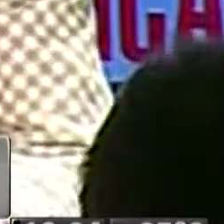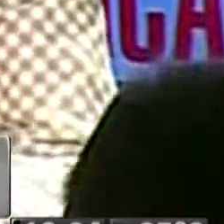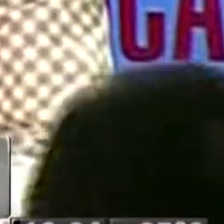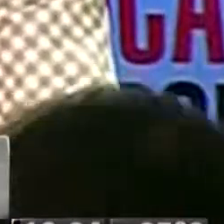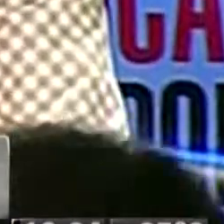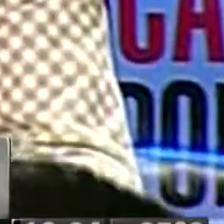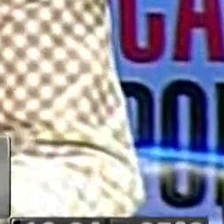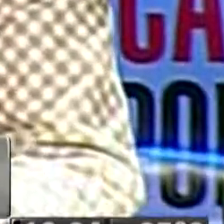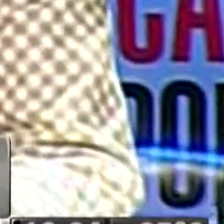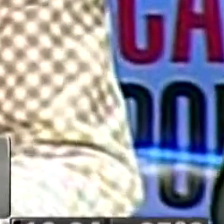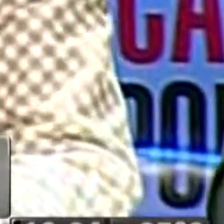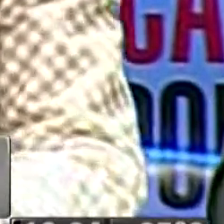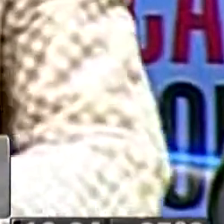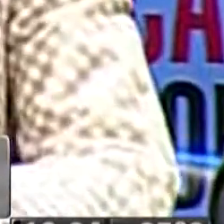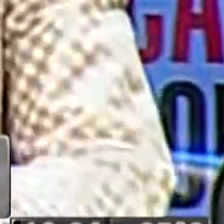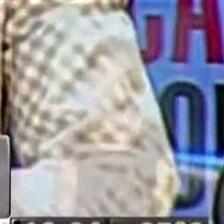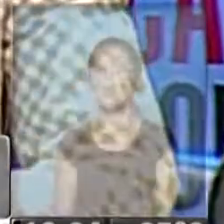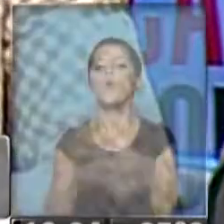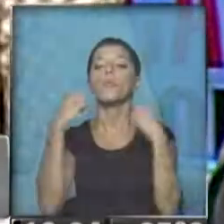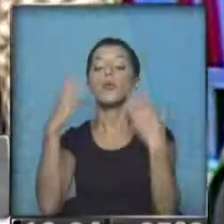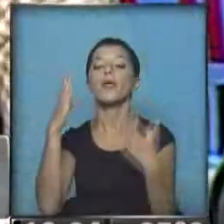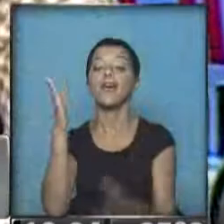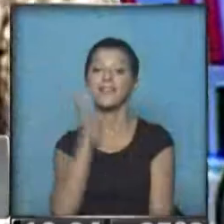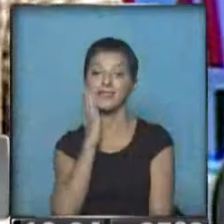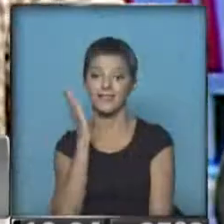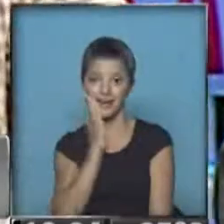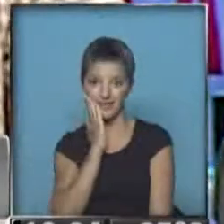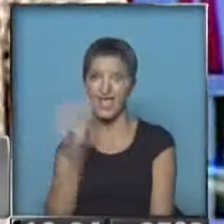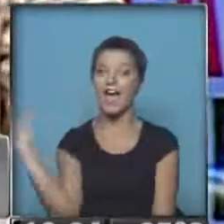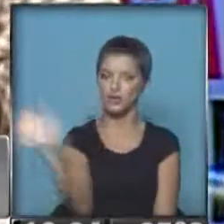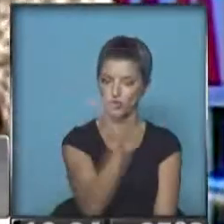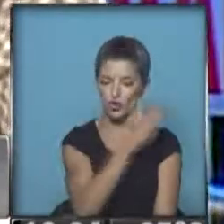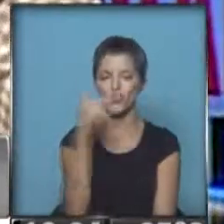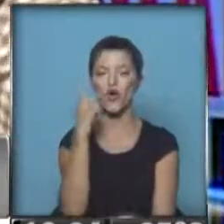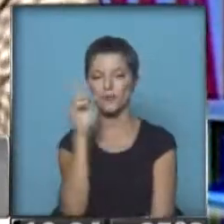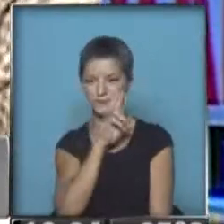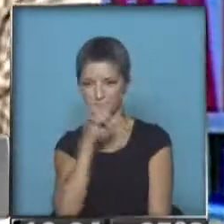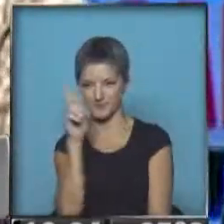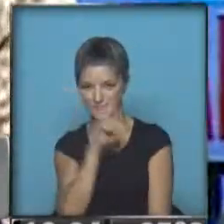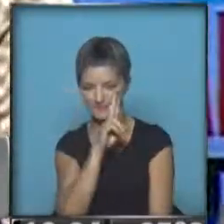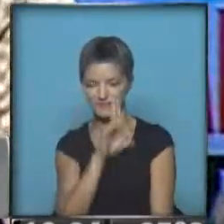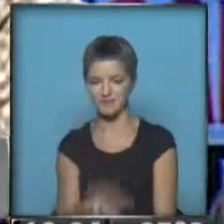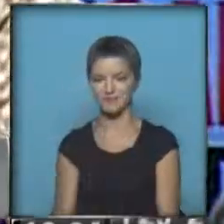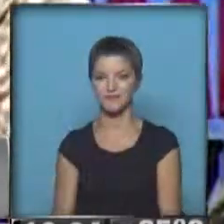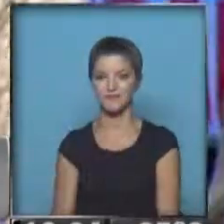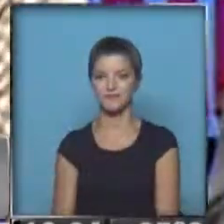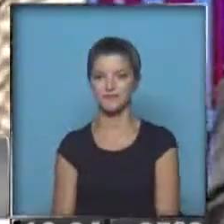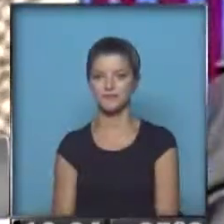Bueno, muy buenas tardes a todos y a todas.